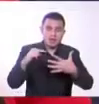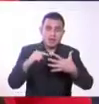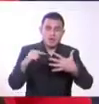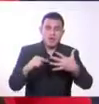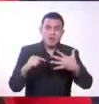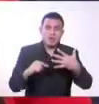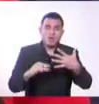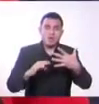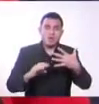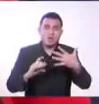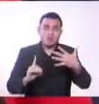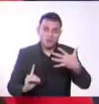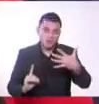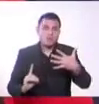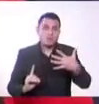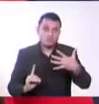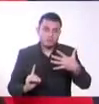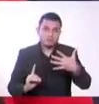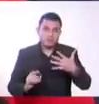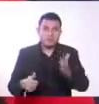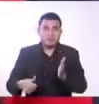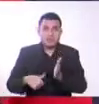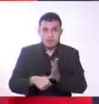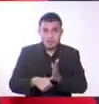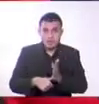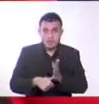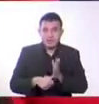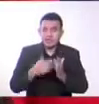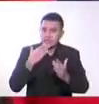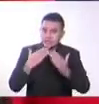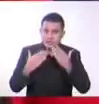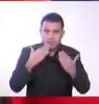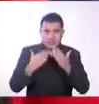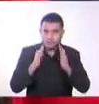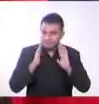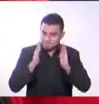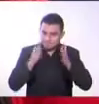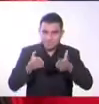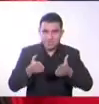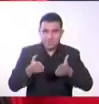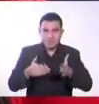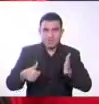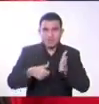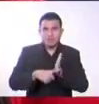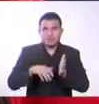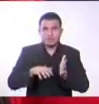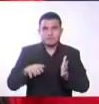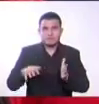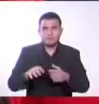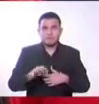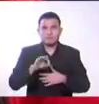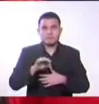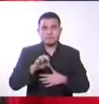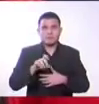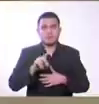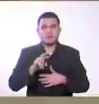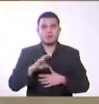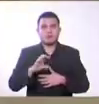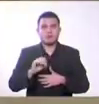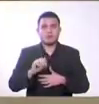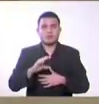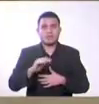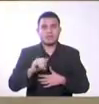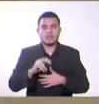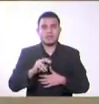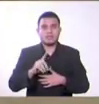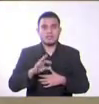el que contiene cláusulas específicas de las alcaldías, por ejemplo. Ahora bien, Federico y Candy, ¿les parece si también vemos en pantalla